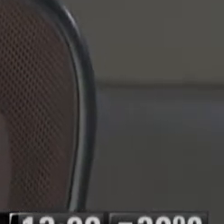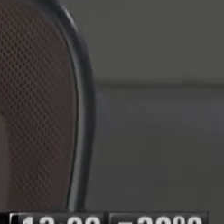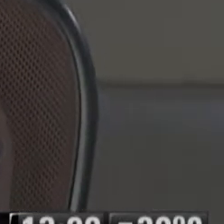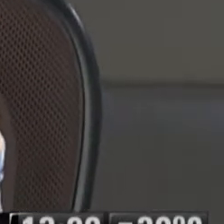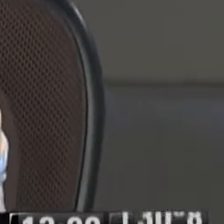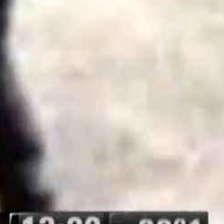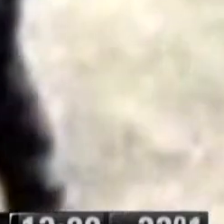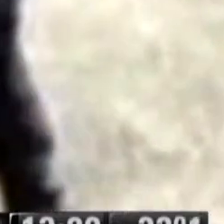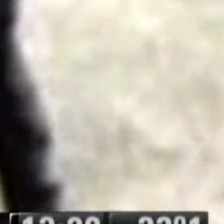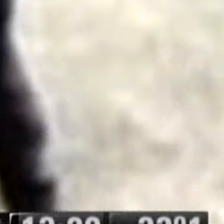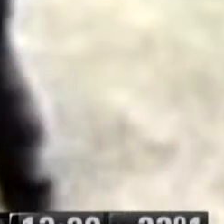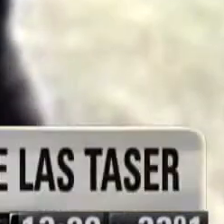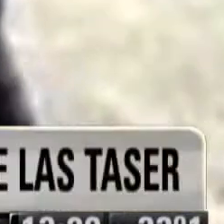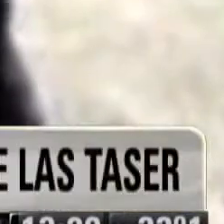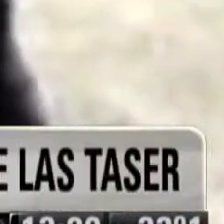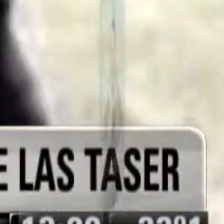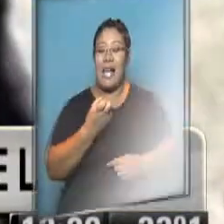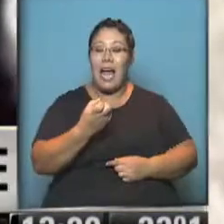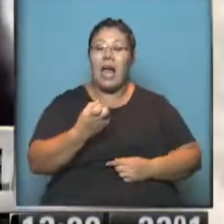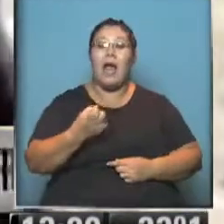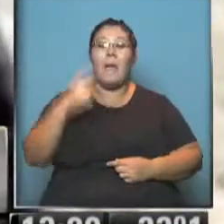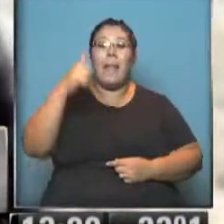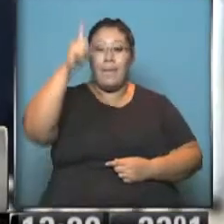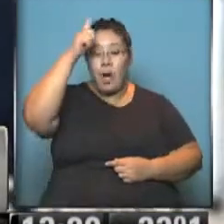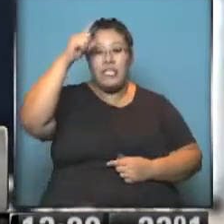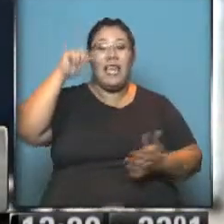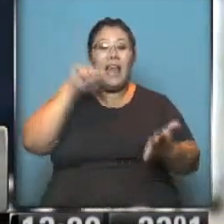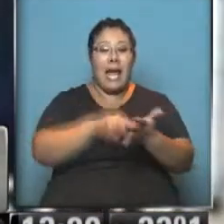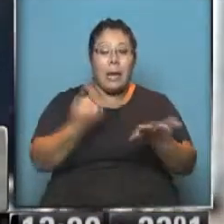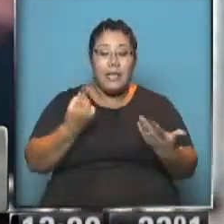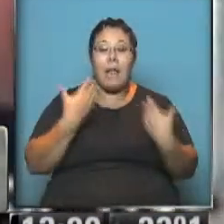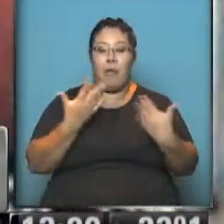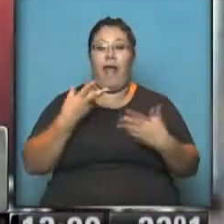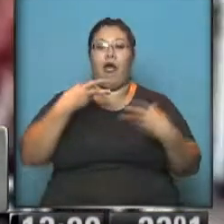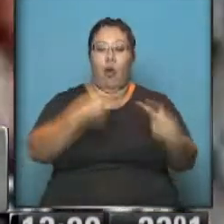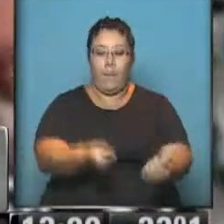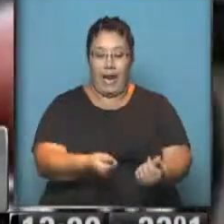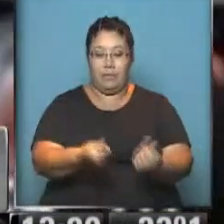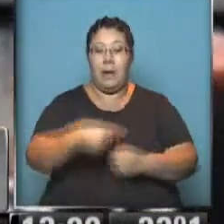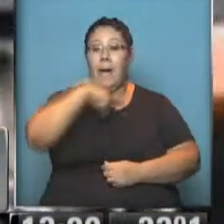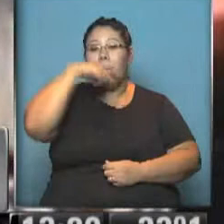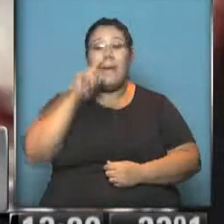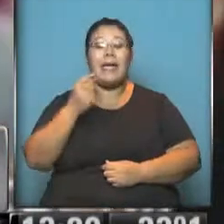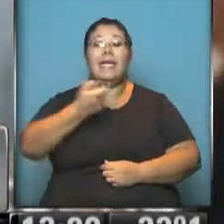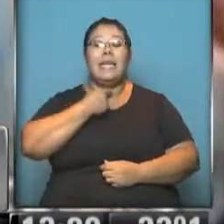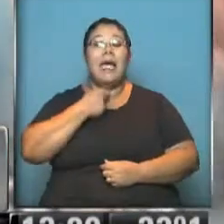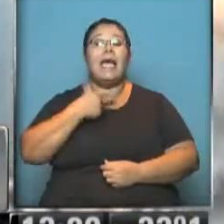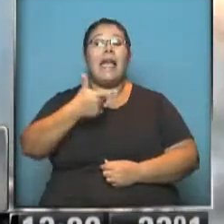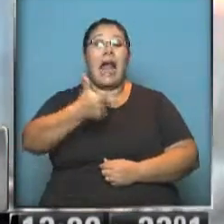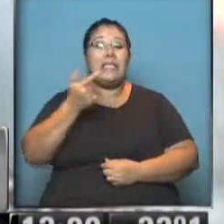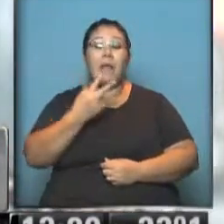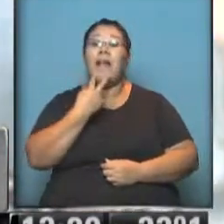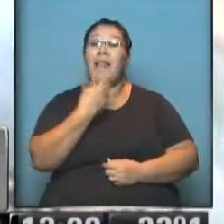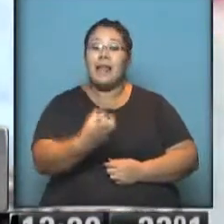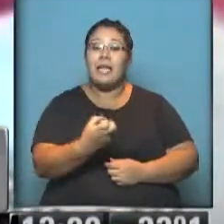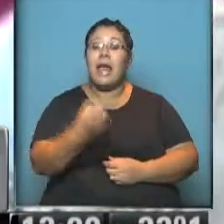Policía Metropolitana. Mauricio Macri quiere que las controvertidas pistolas Taser se usen en